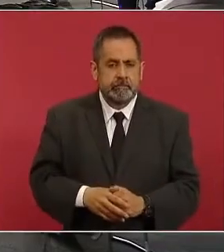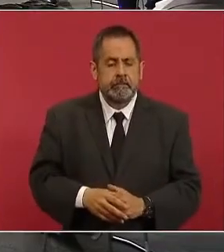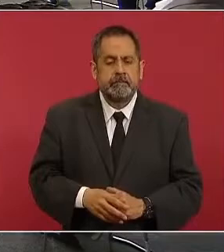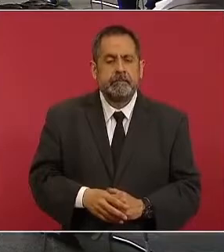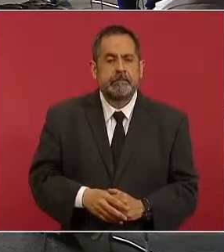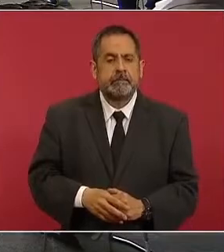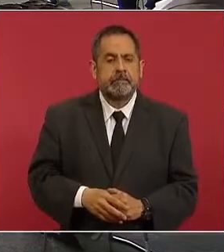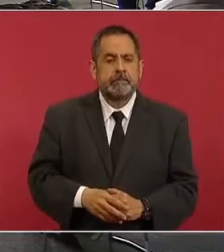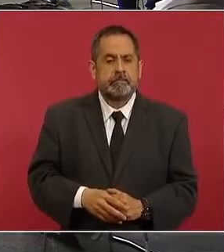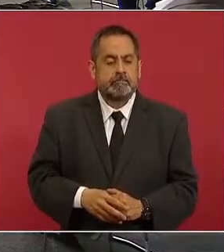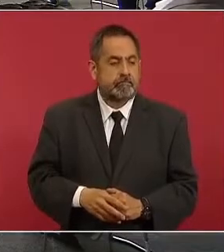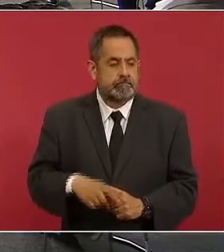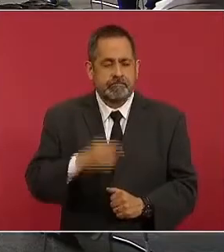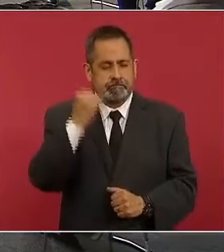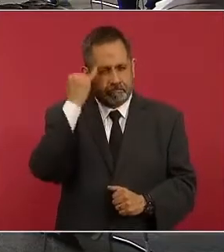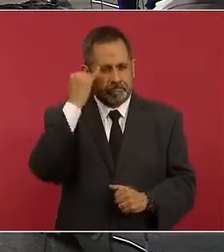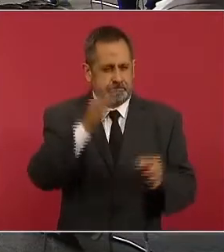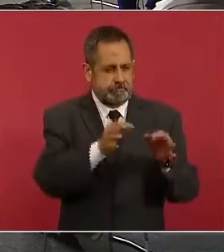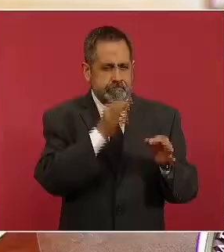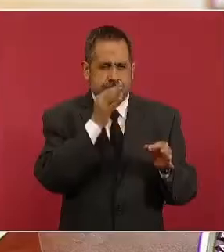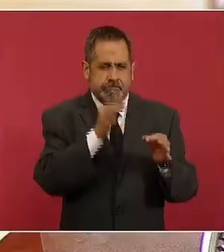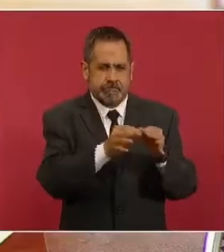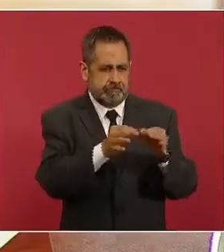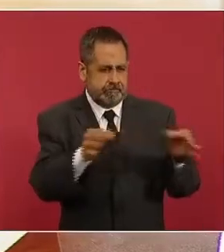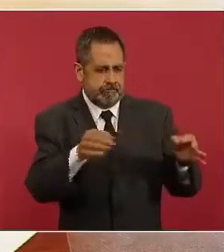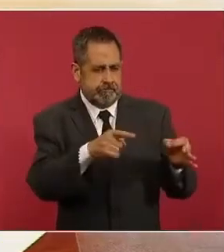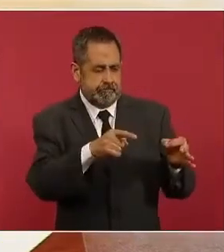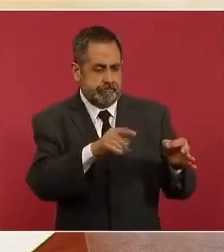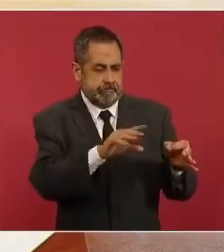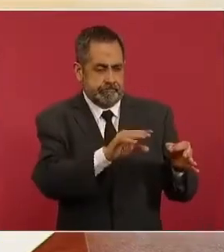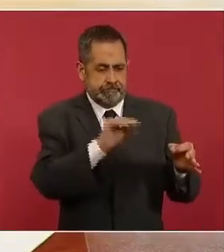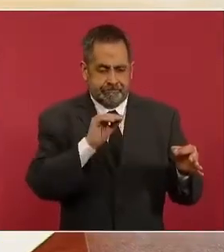Sí, preciosa. Bueno,